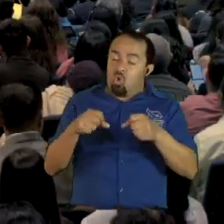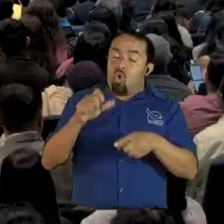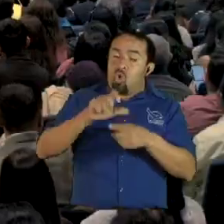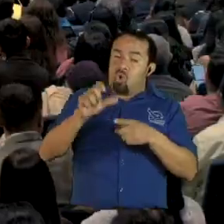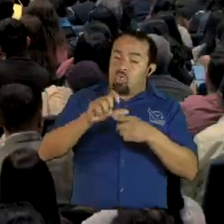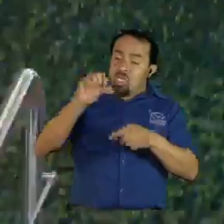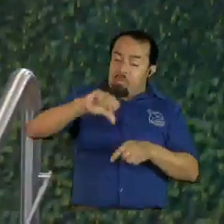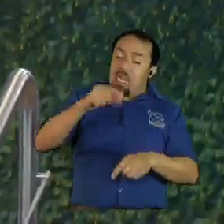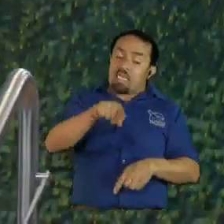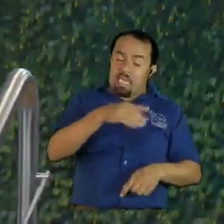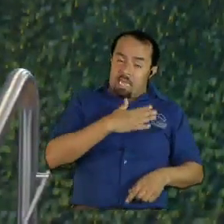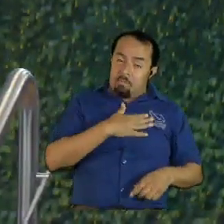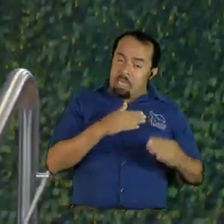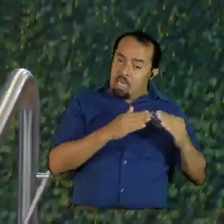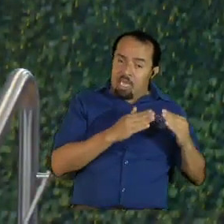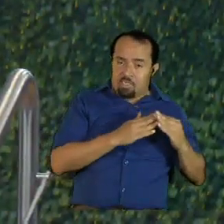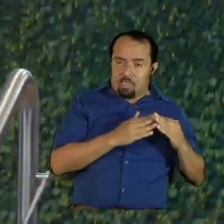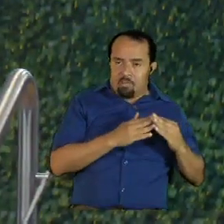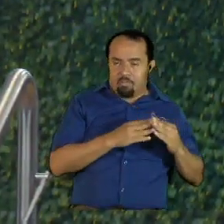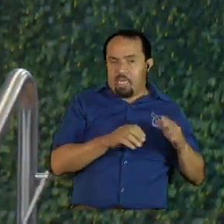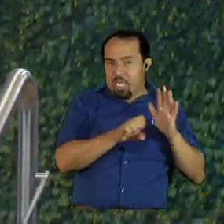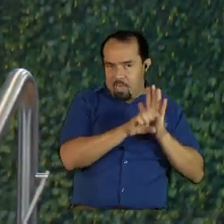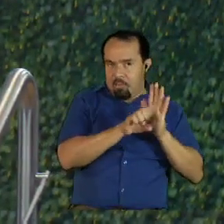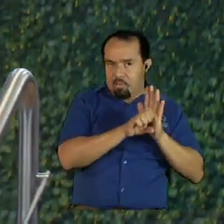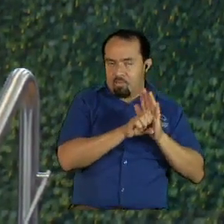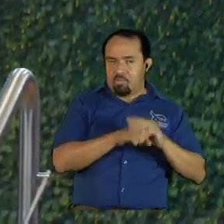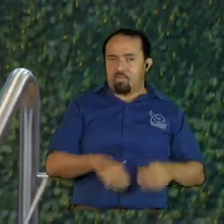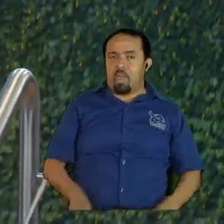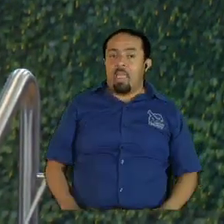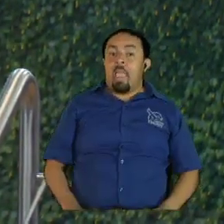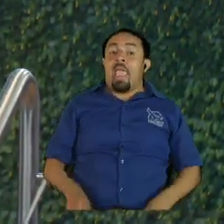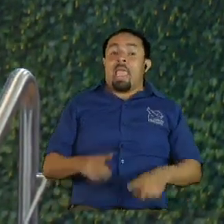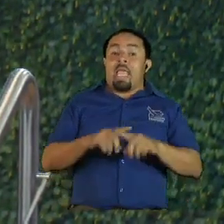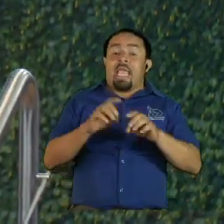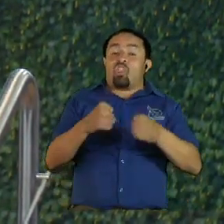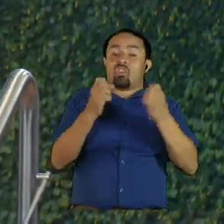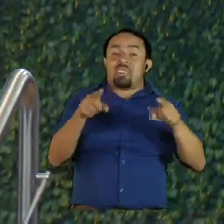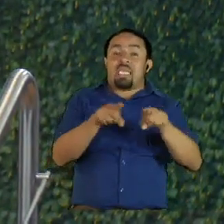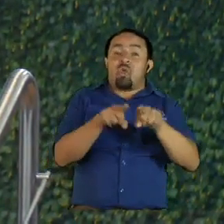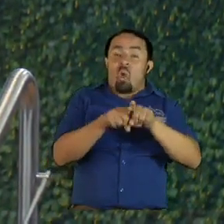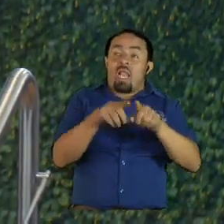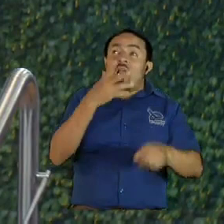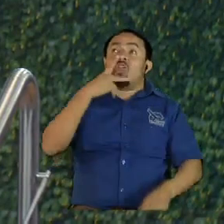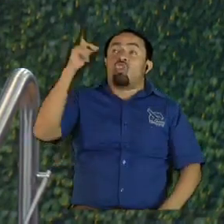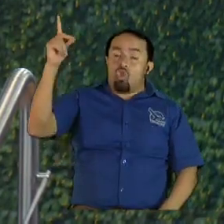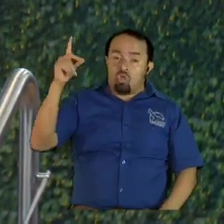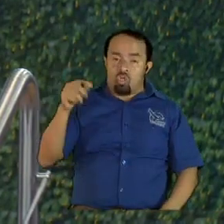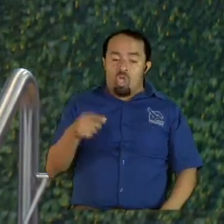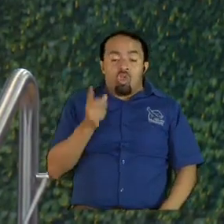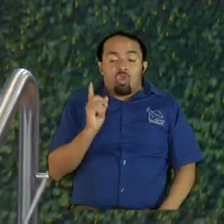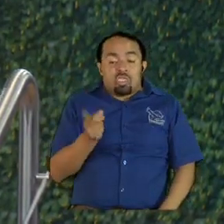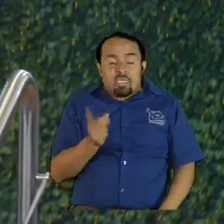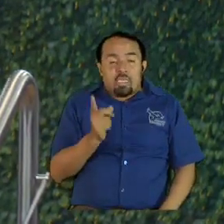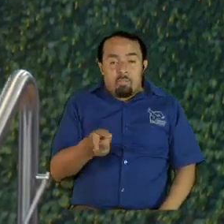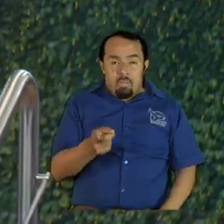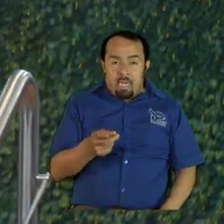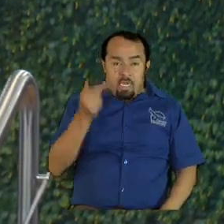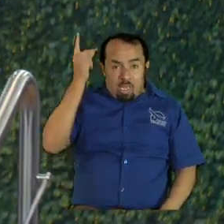uno corrige a los suyos y Dios nos corrige a nosotros porque somos suyos.